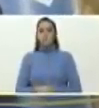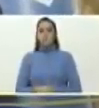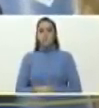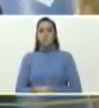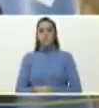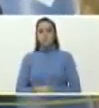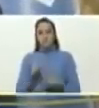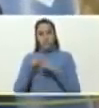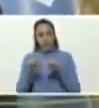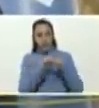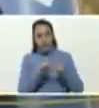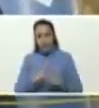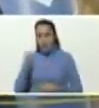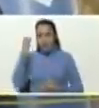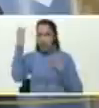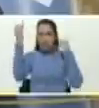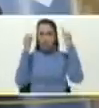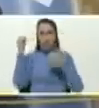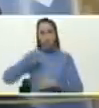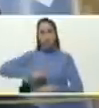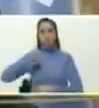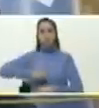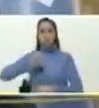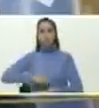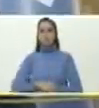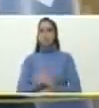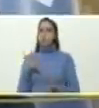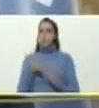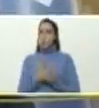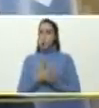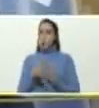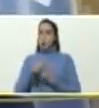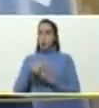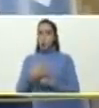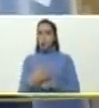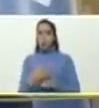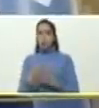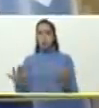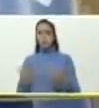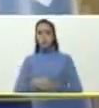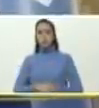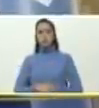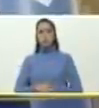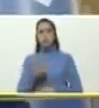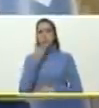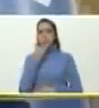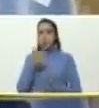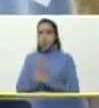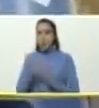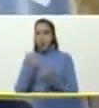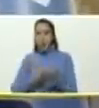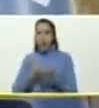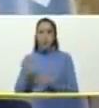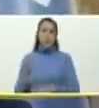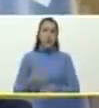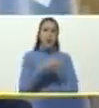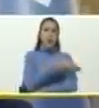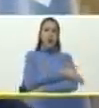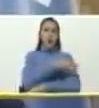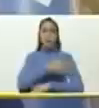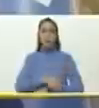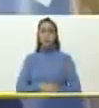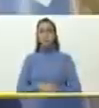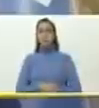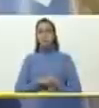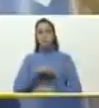Hay diferencias de criterio sobre lo que sucedió en el llamado examen preliminar.